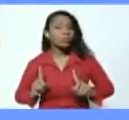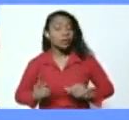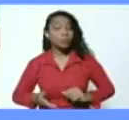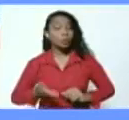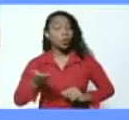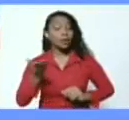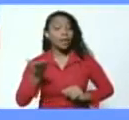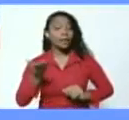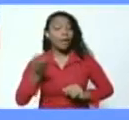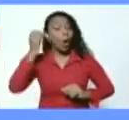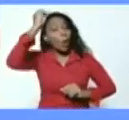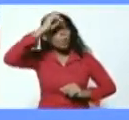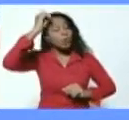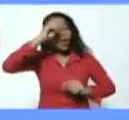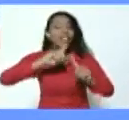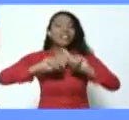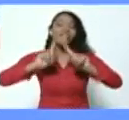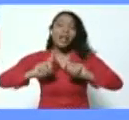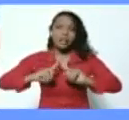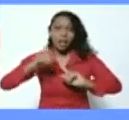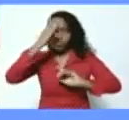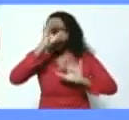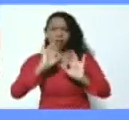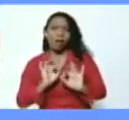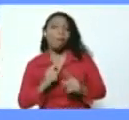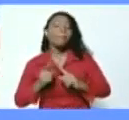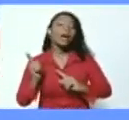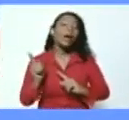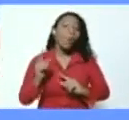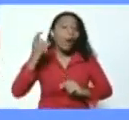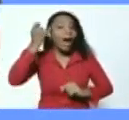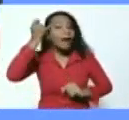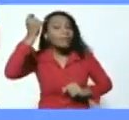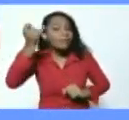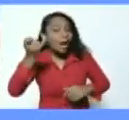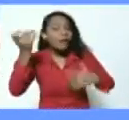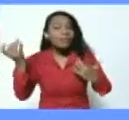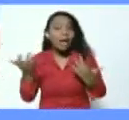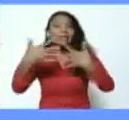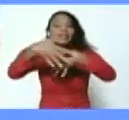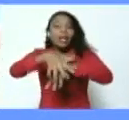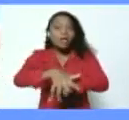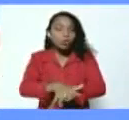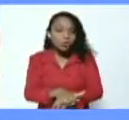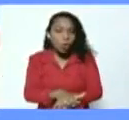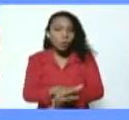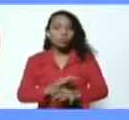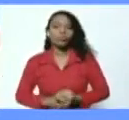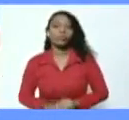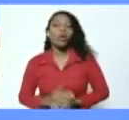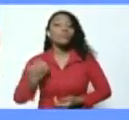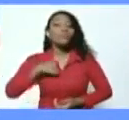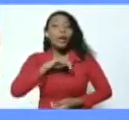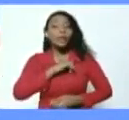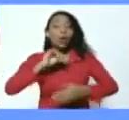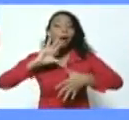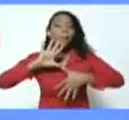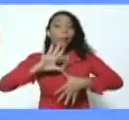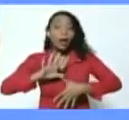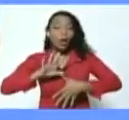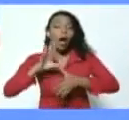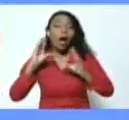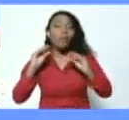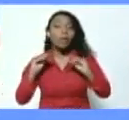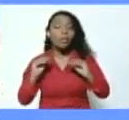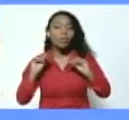peculiaridades diferentes, sin duda, pero con la idea de la integración nuestroamericana, hablando de